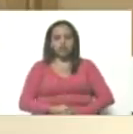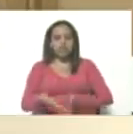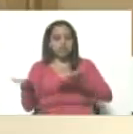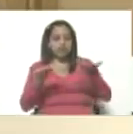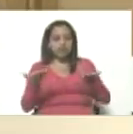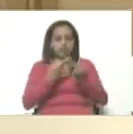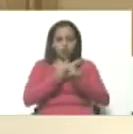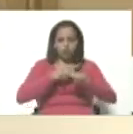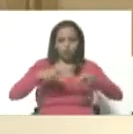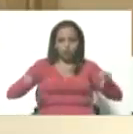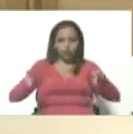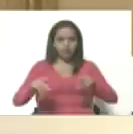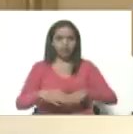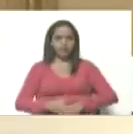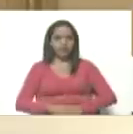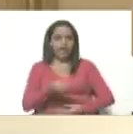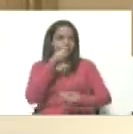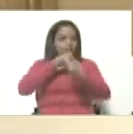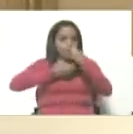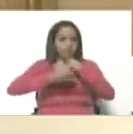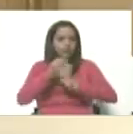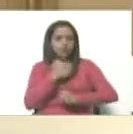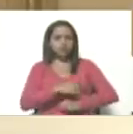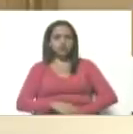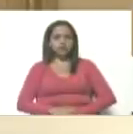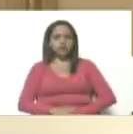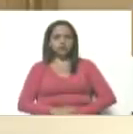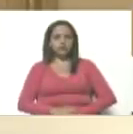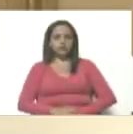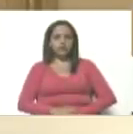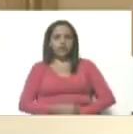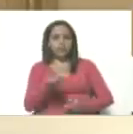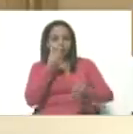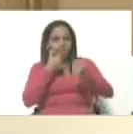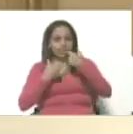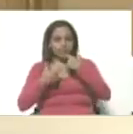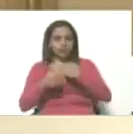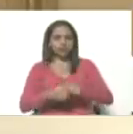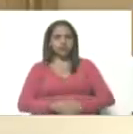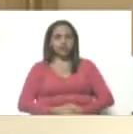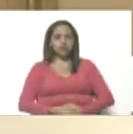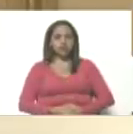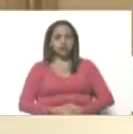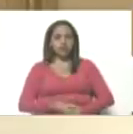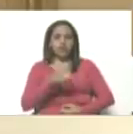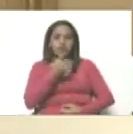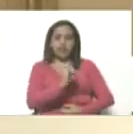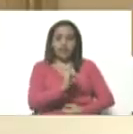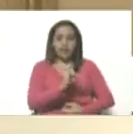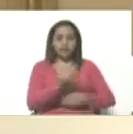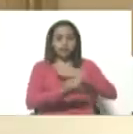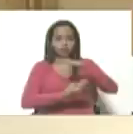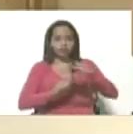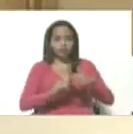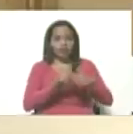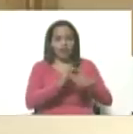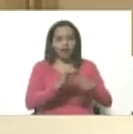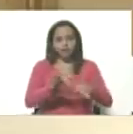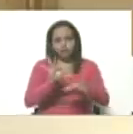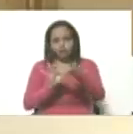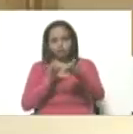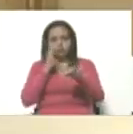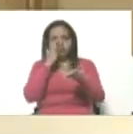servicios públicos, alimentación y medicamentos, que son los que desde un principio han estado excepcionados